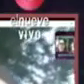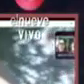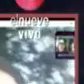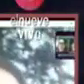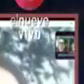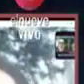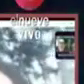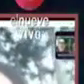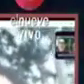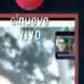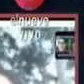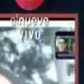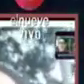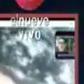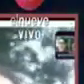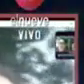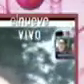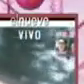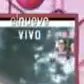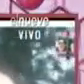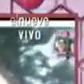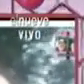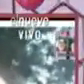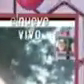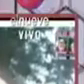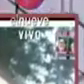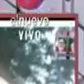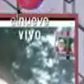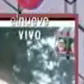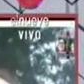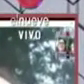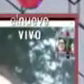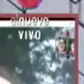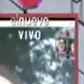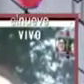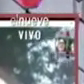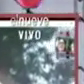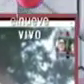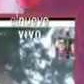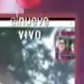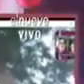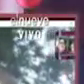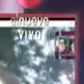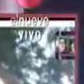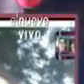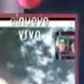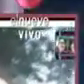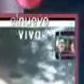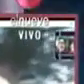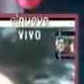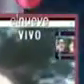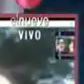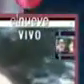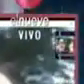pasé otro día y estaba casi todo abierto, así que es muy raro. Y el gobernador,